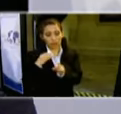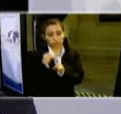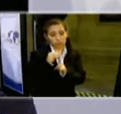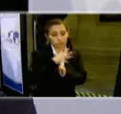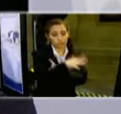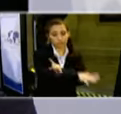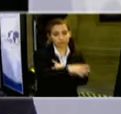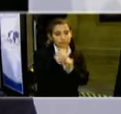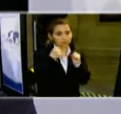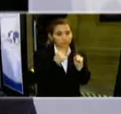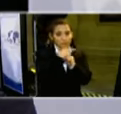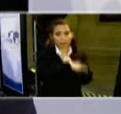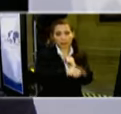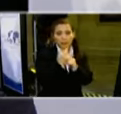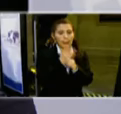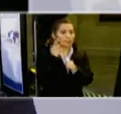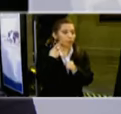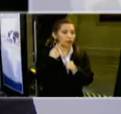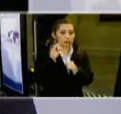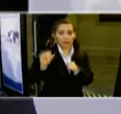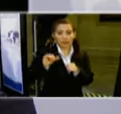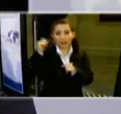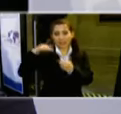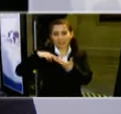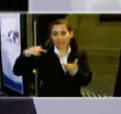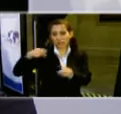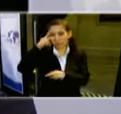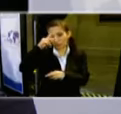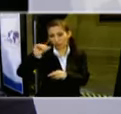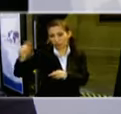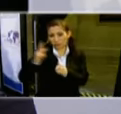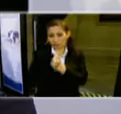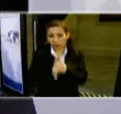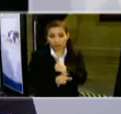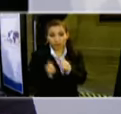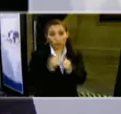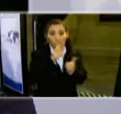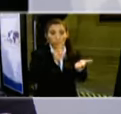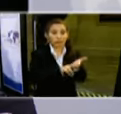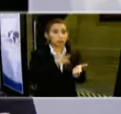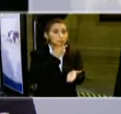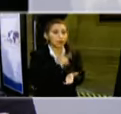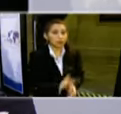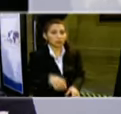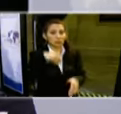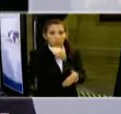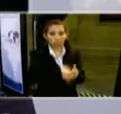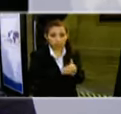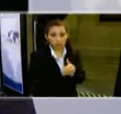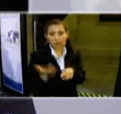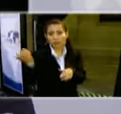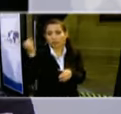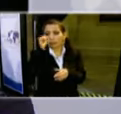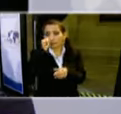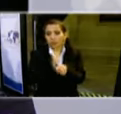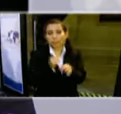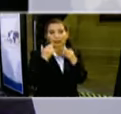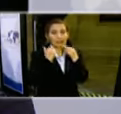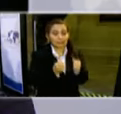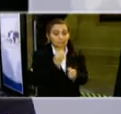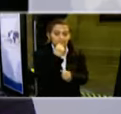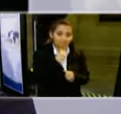manera determinante en el curso de la política exterior mexicana. Con los precios del petróleo a la baja, la Secretaría de Hacienda